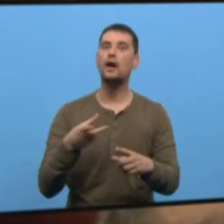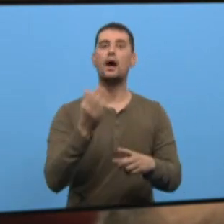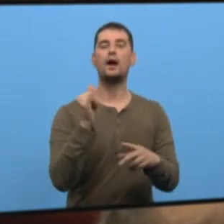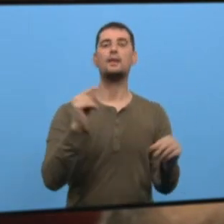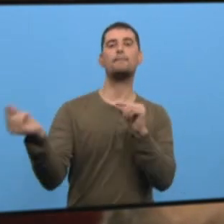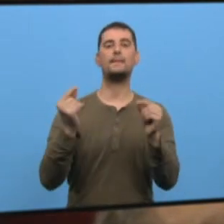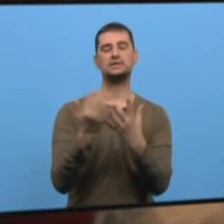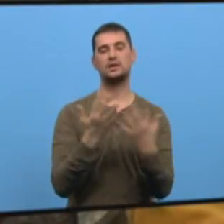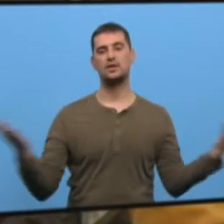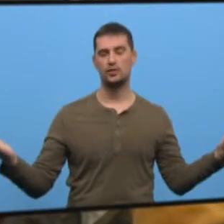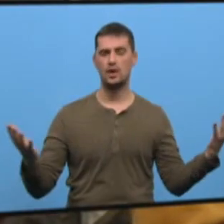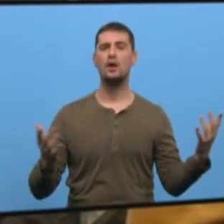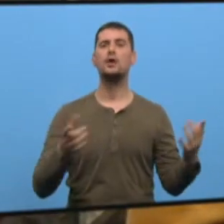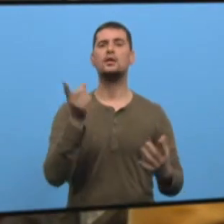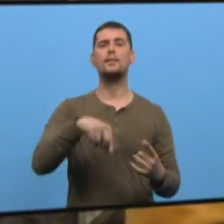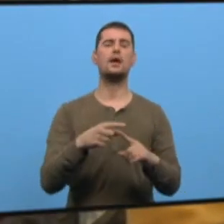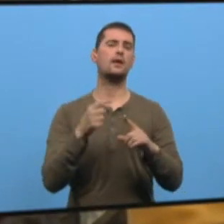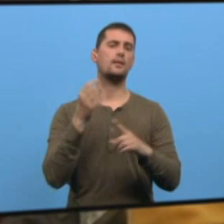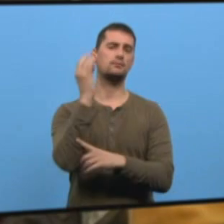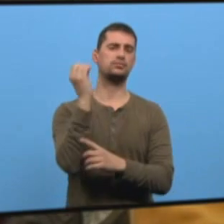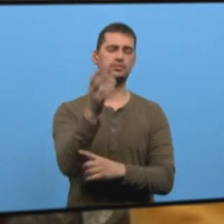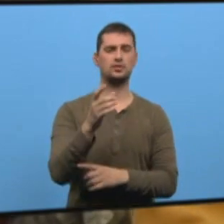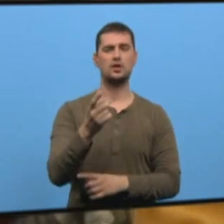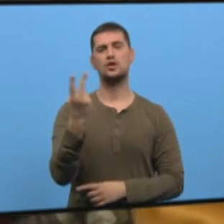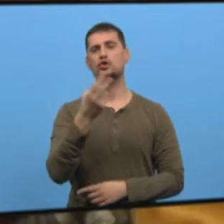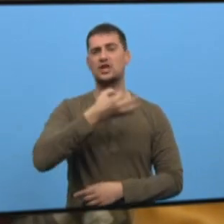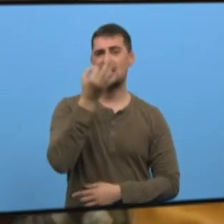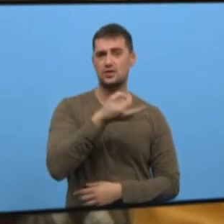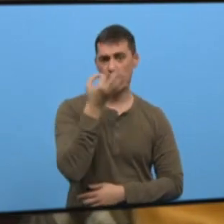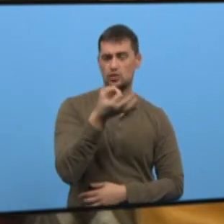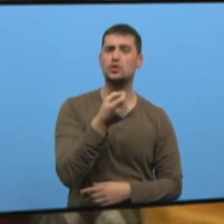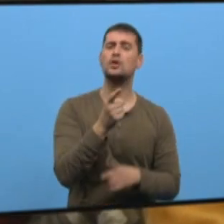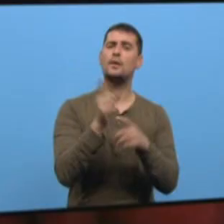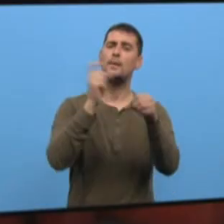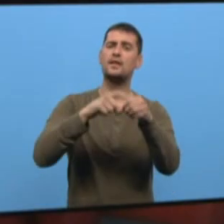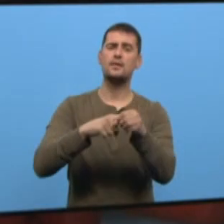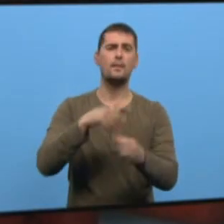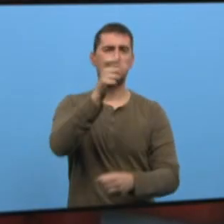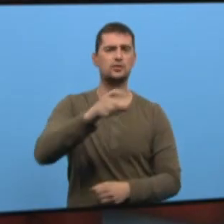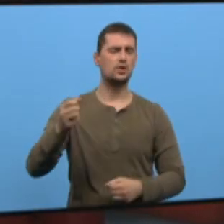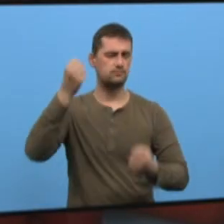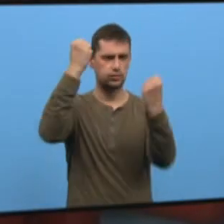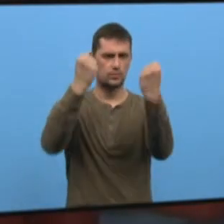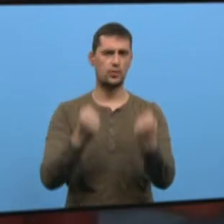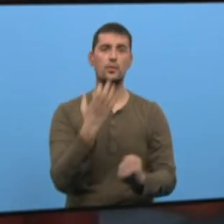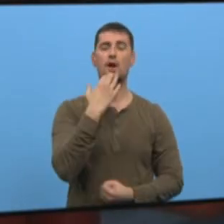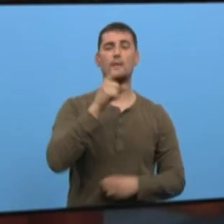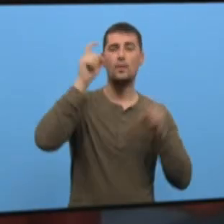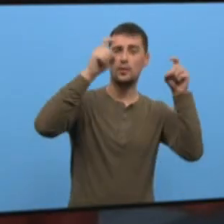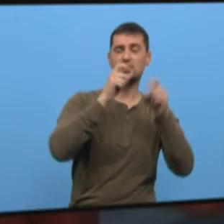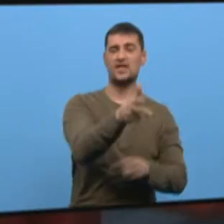redonda una elección maistr relatorios nos que participará expertos talla profesor de dereito